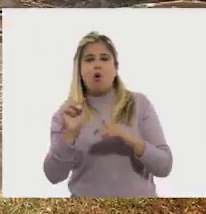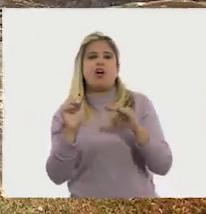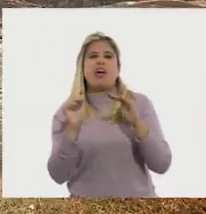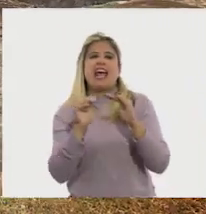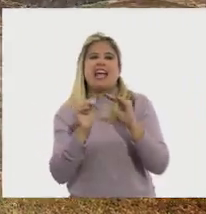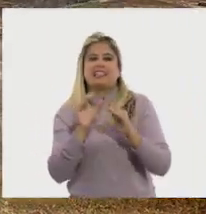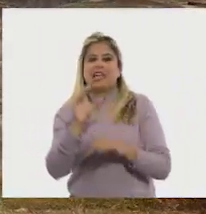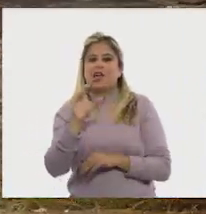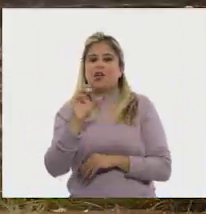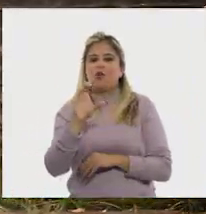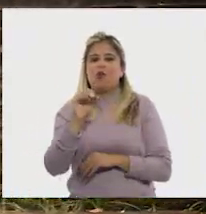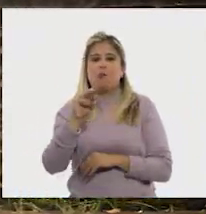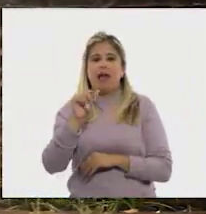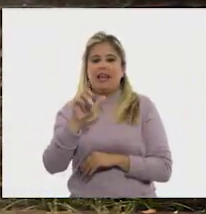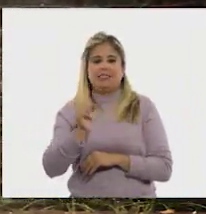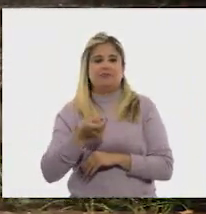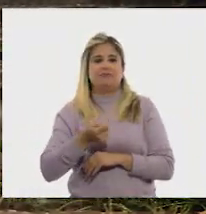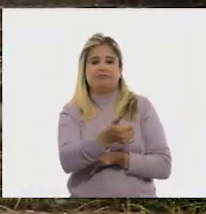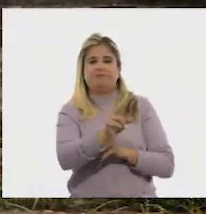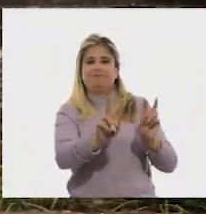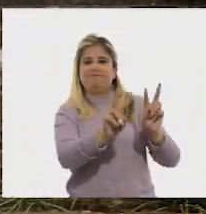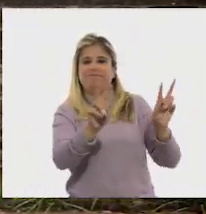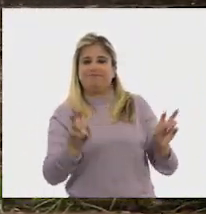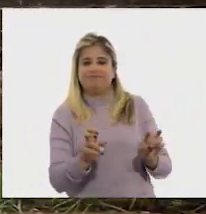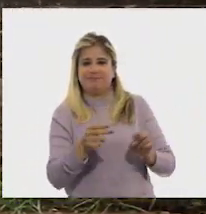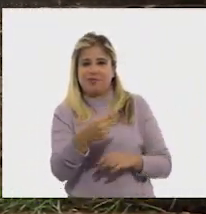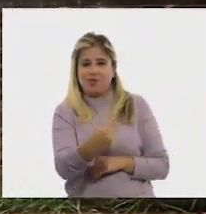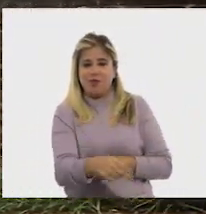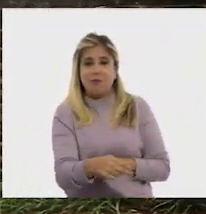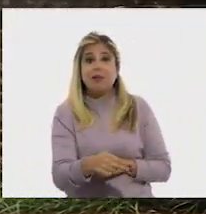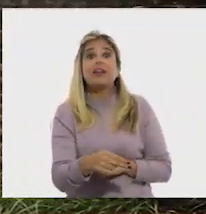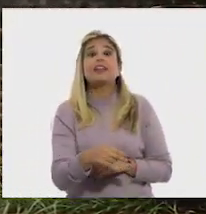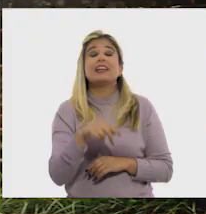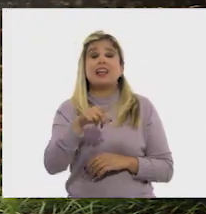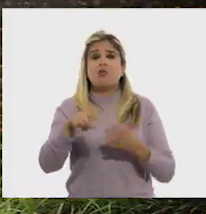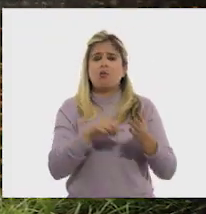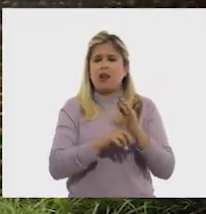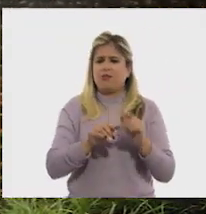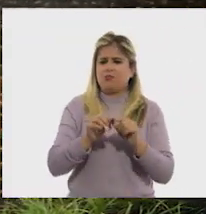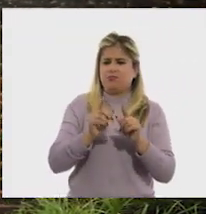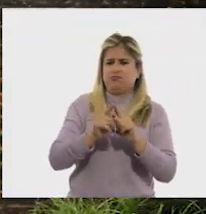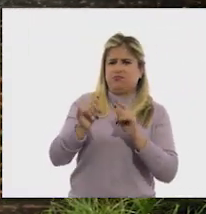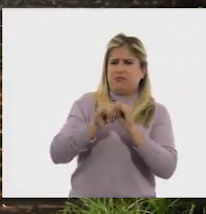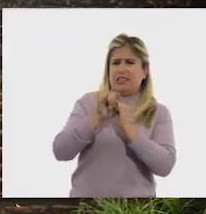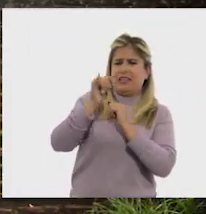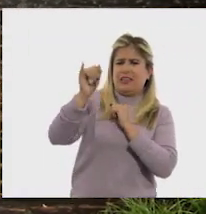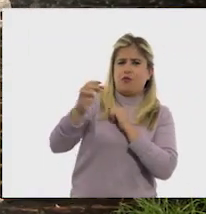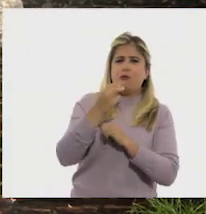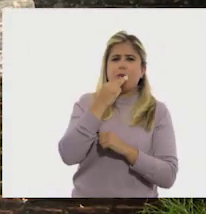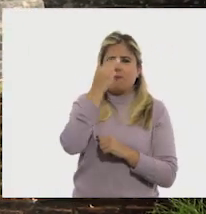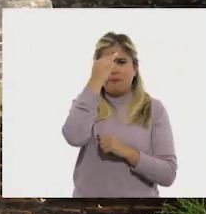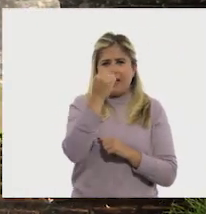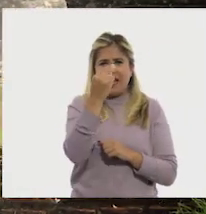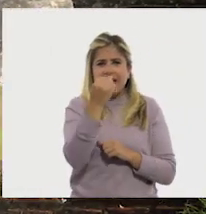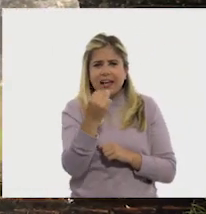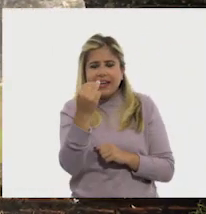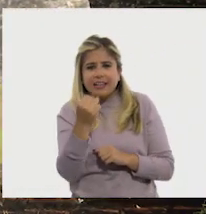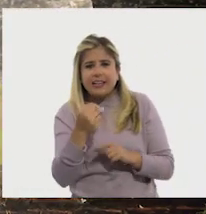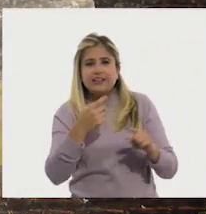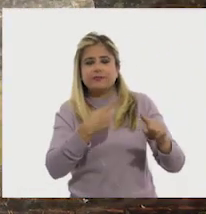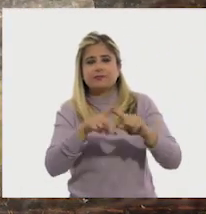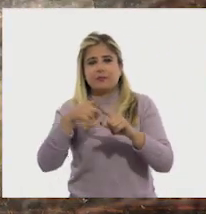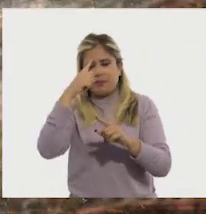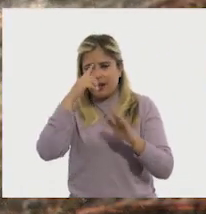Comales. Esta región estaba muy alejada de las zonas mayas y carecía de materiales rocosos de